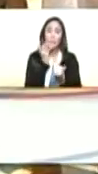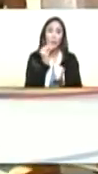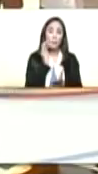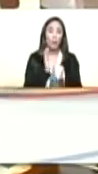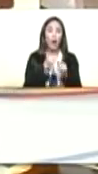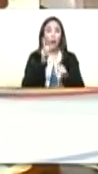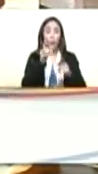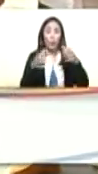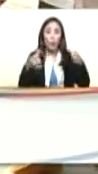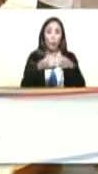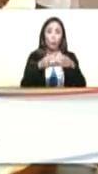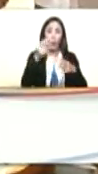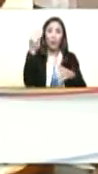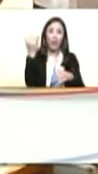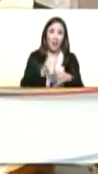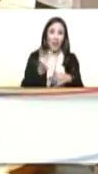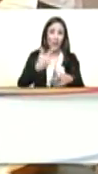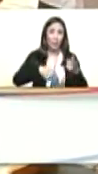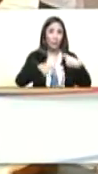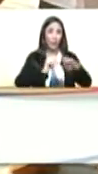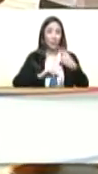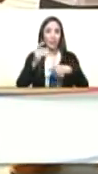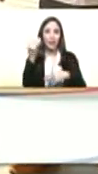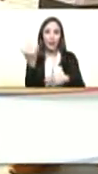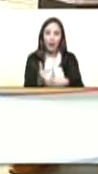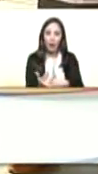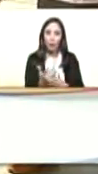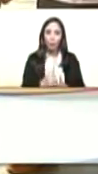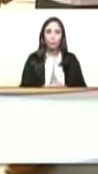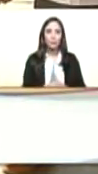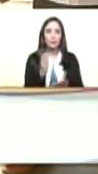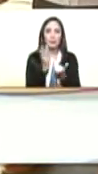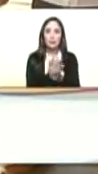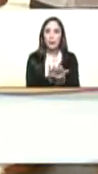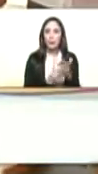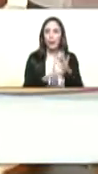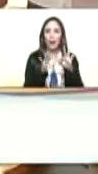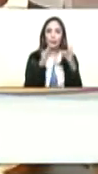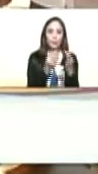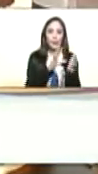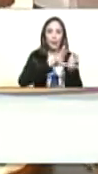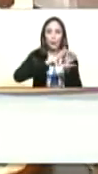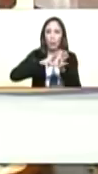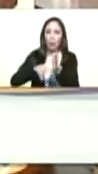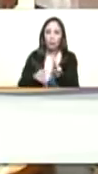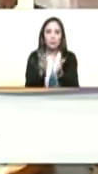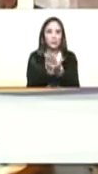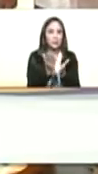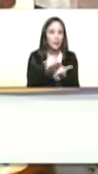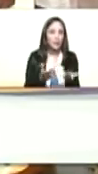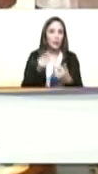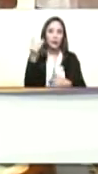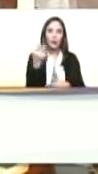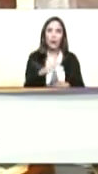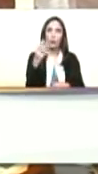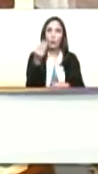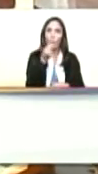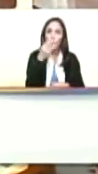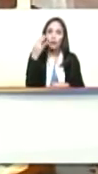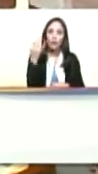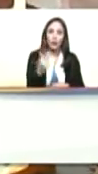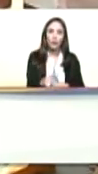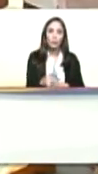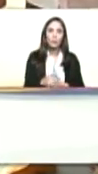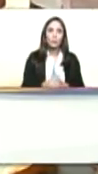capitalista, bachaqueado, especulativo, ladrón, ¿no?, que se basa